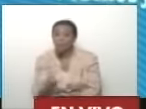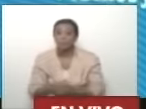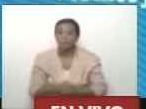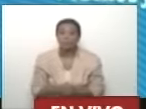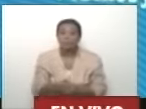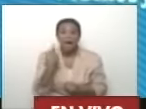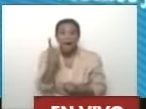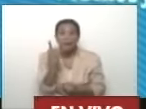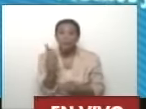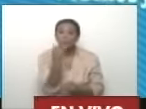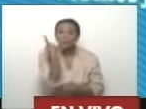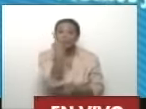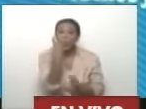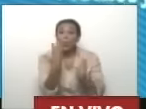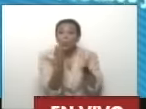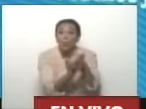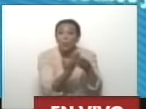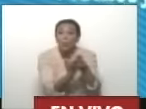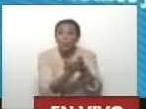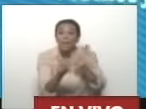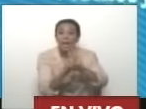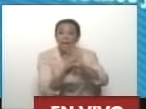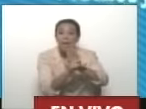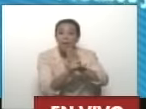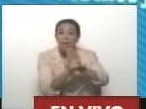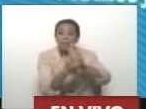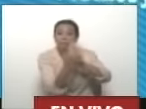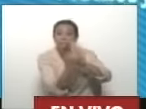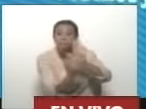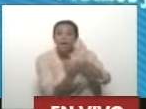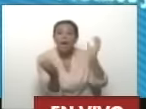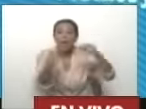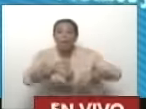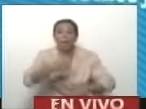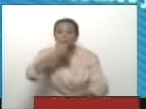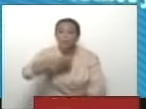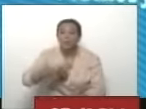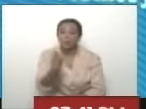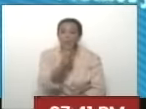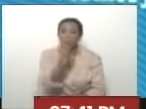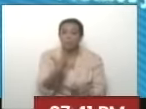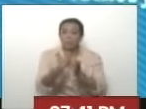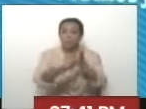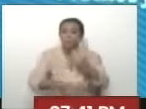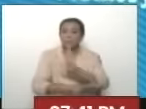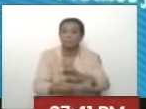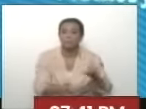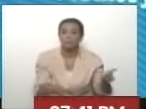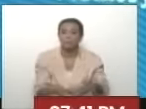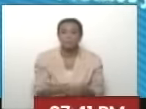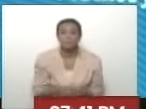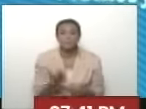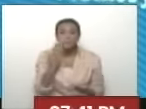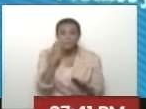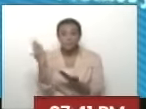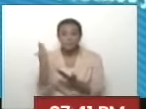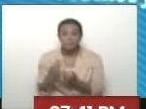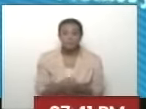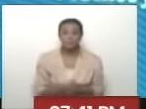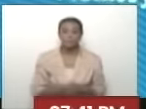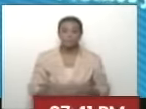Hay un solo documento, ley entre las partes, que es el Acuerdo de Ginebra. Mira esta perlita aquí, María